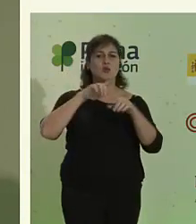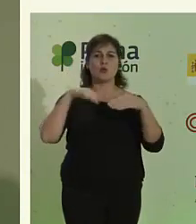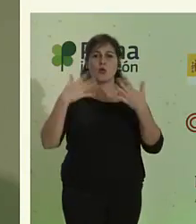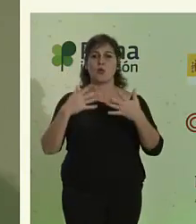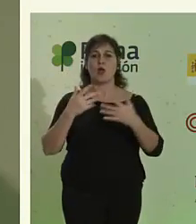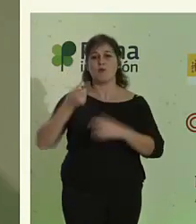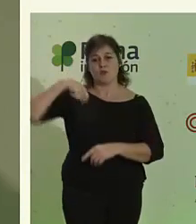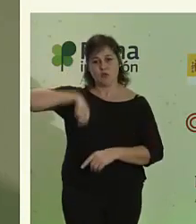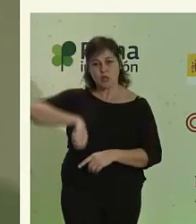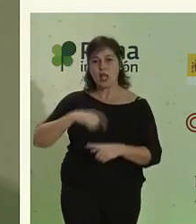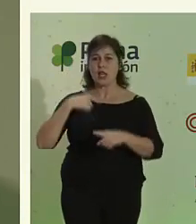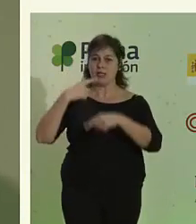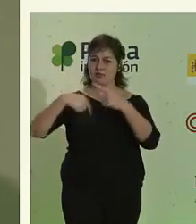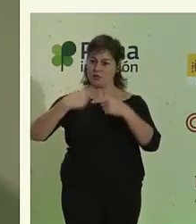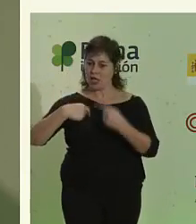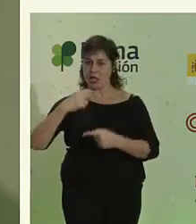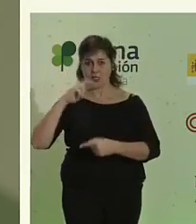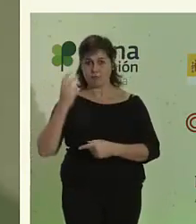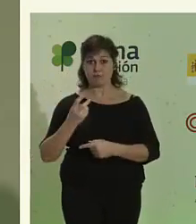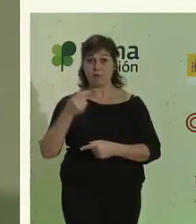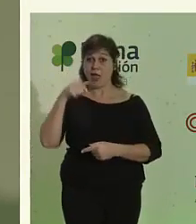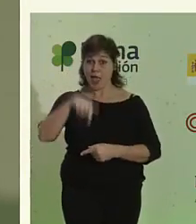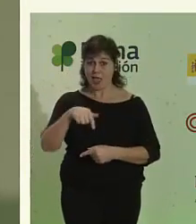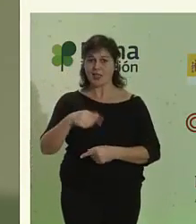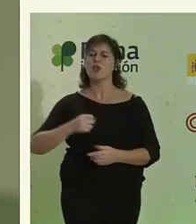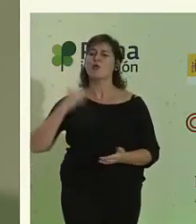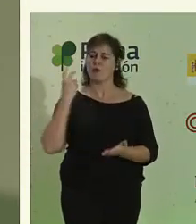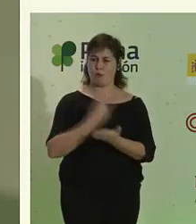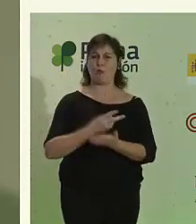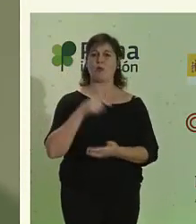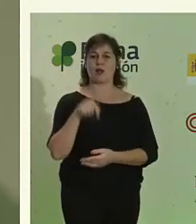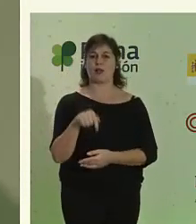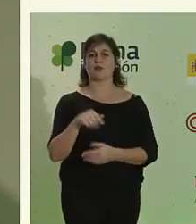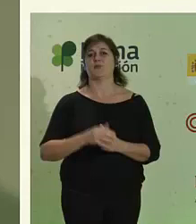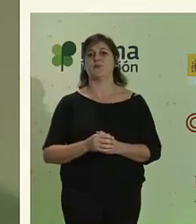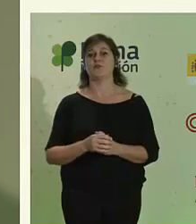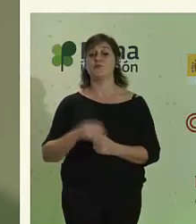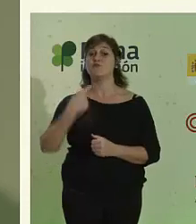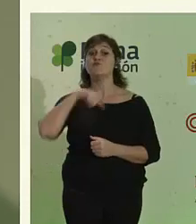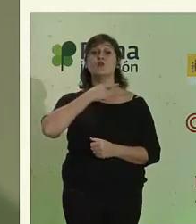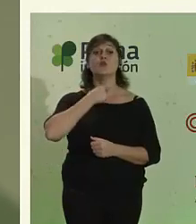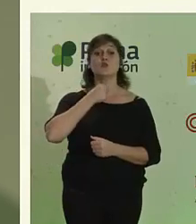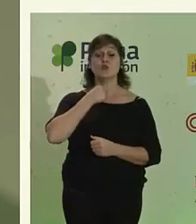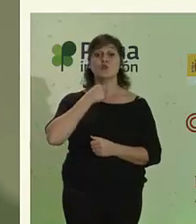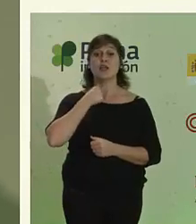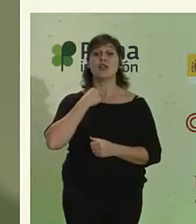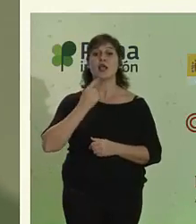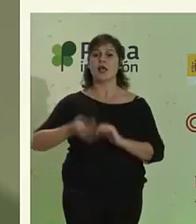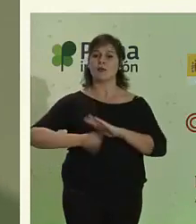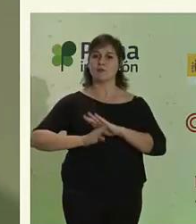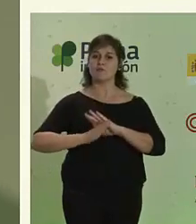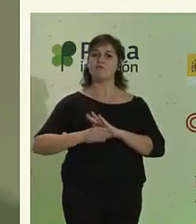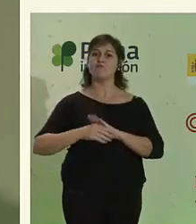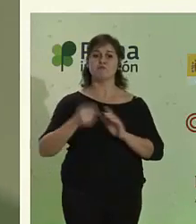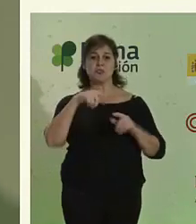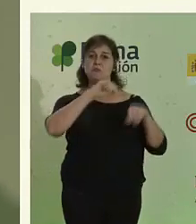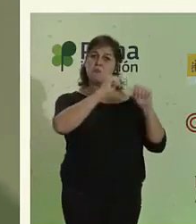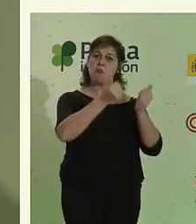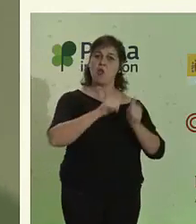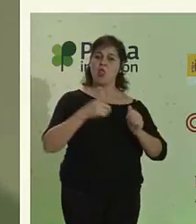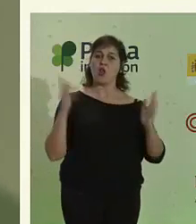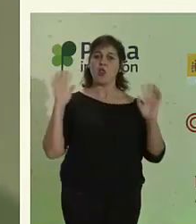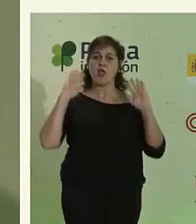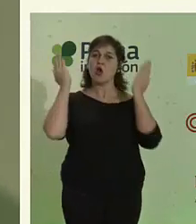familiares. Pero aquí está el reto. Nos gustaría que se siga haciendo este modelo de